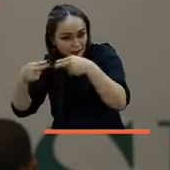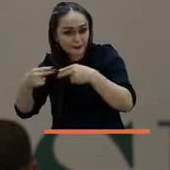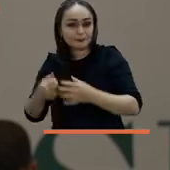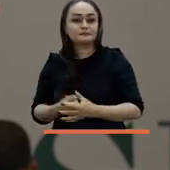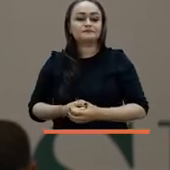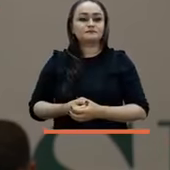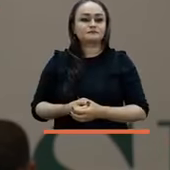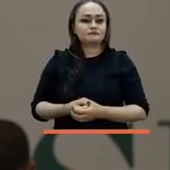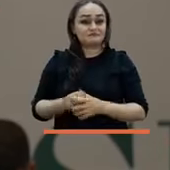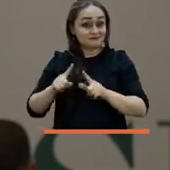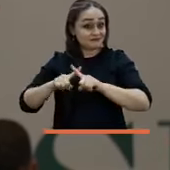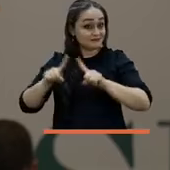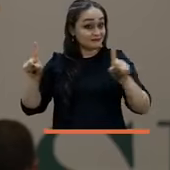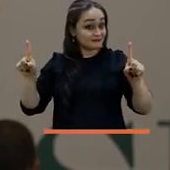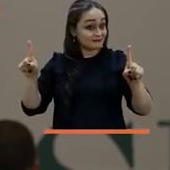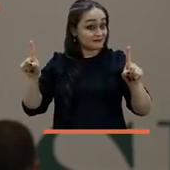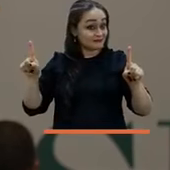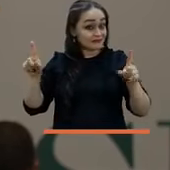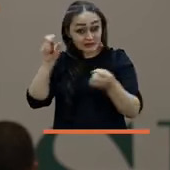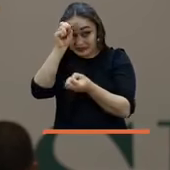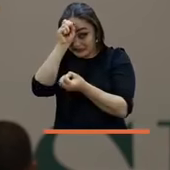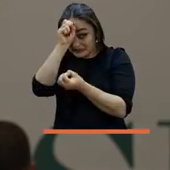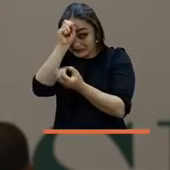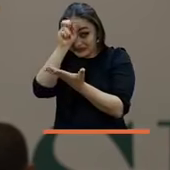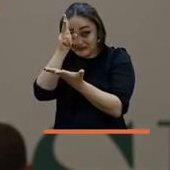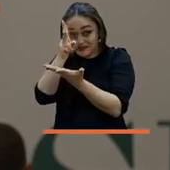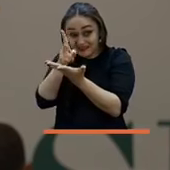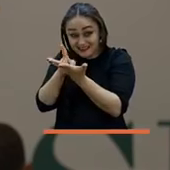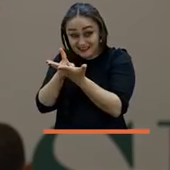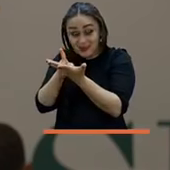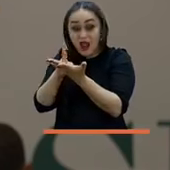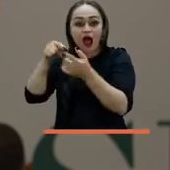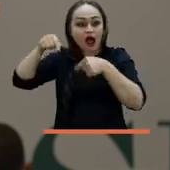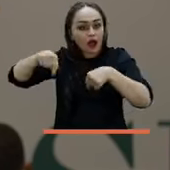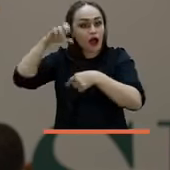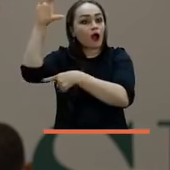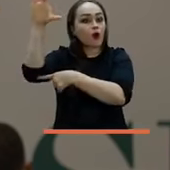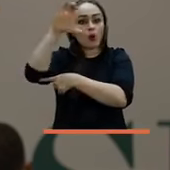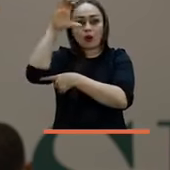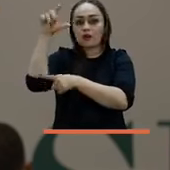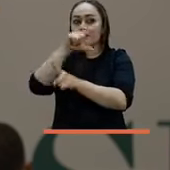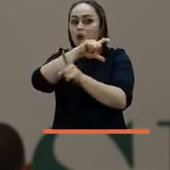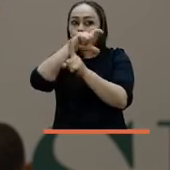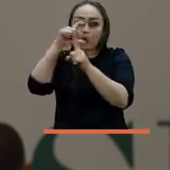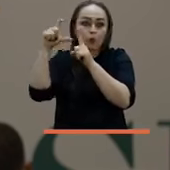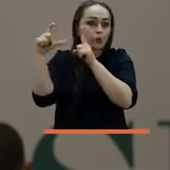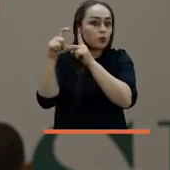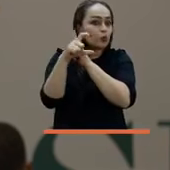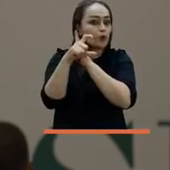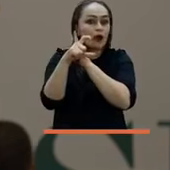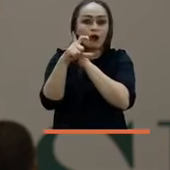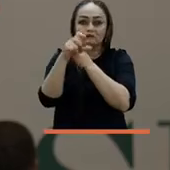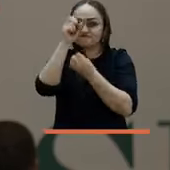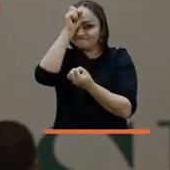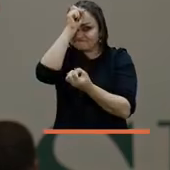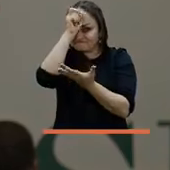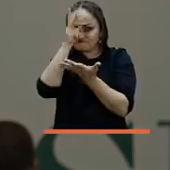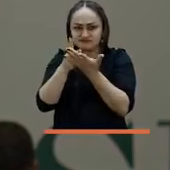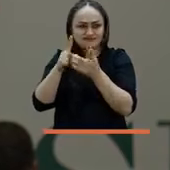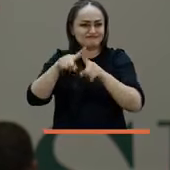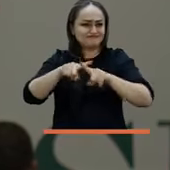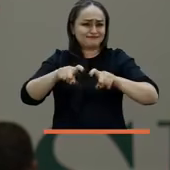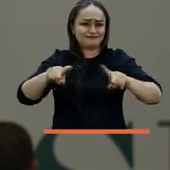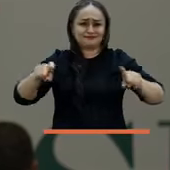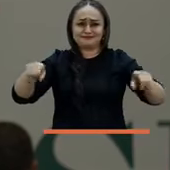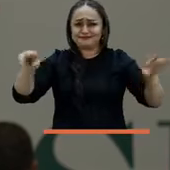pero otra cosa es la diversidad de culturas que hay aquí en colombia obviamente hoy se